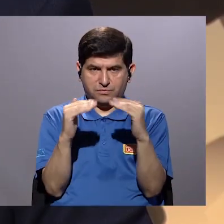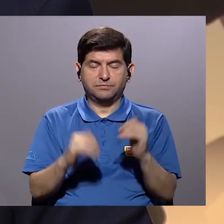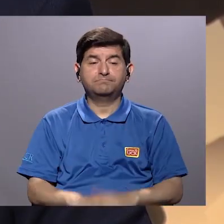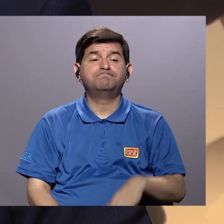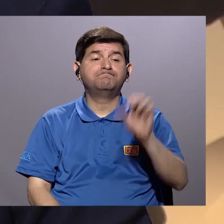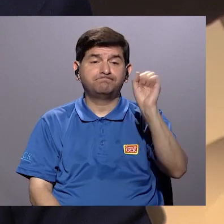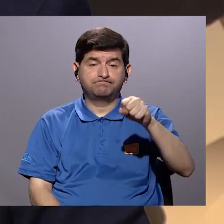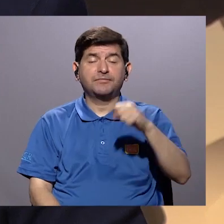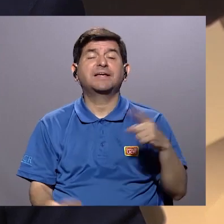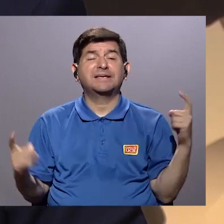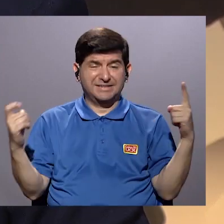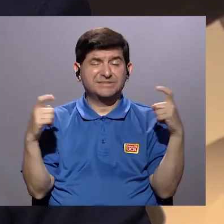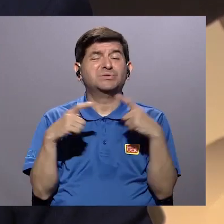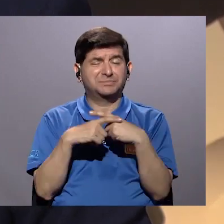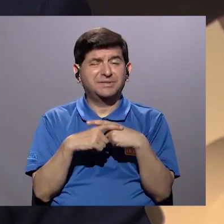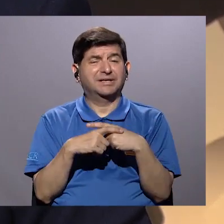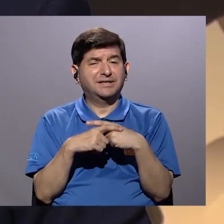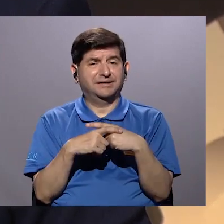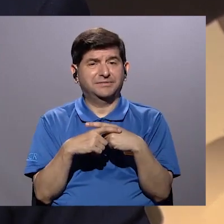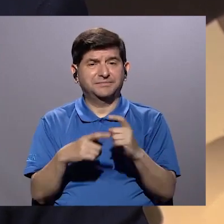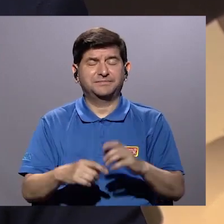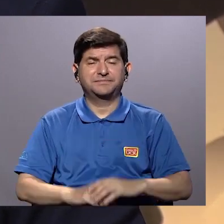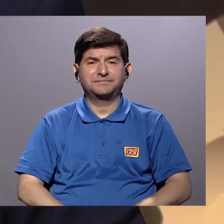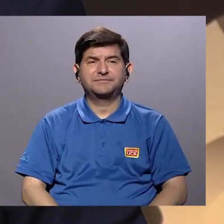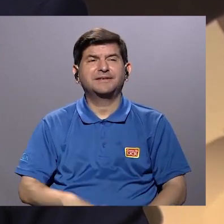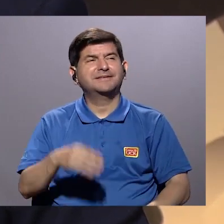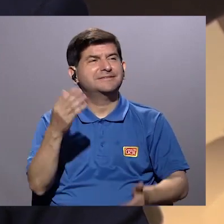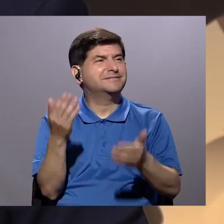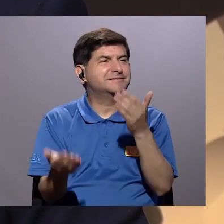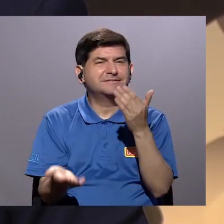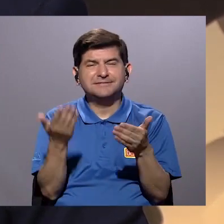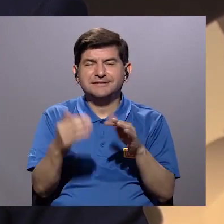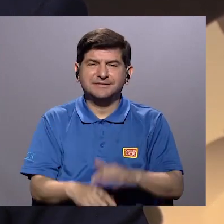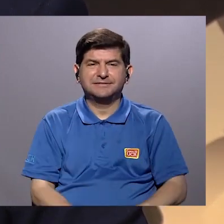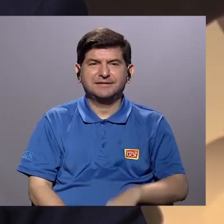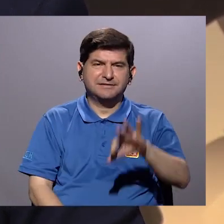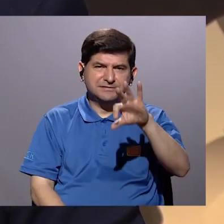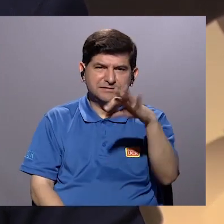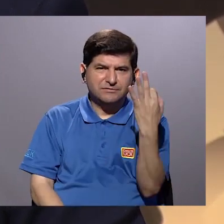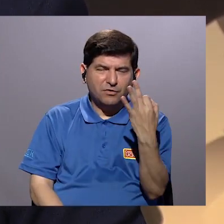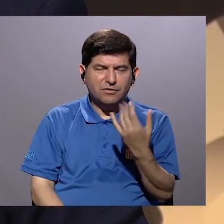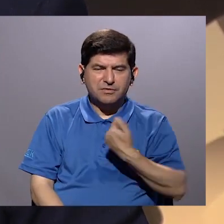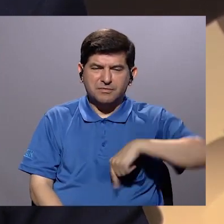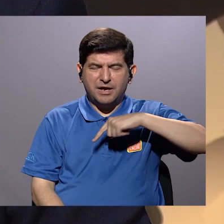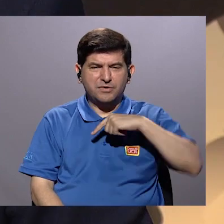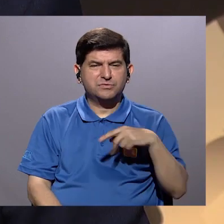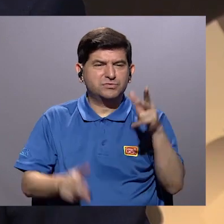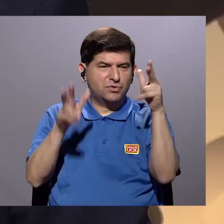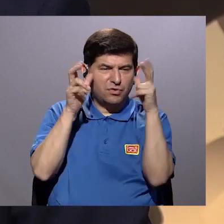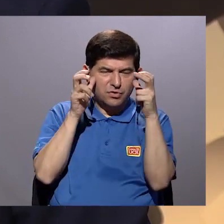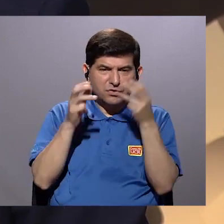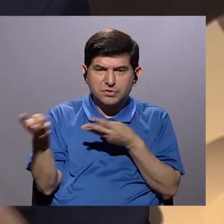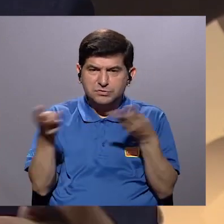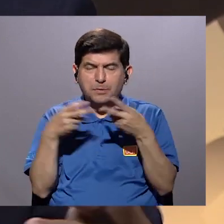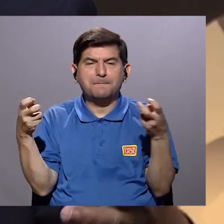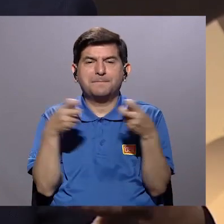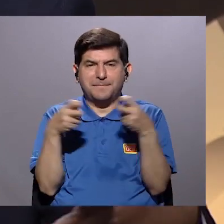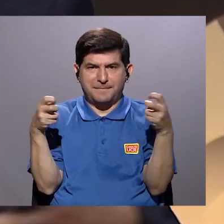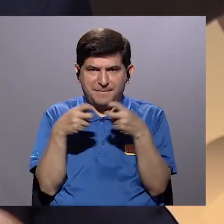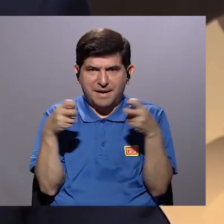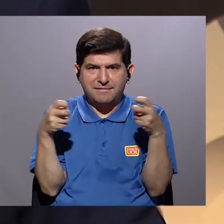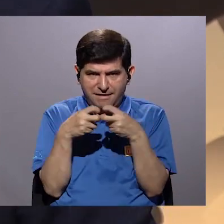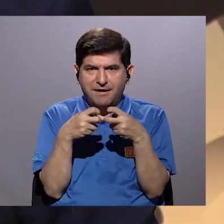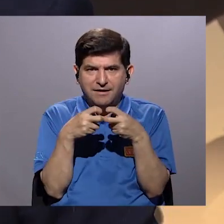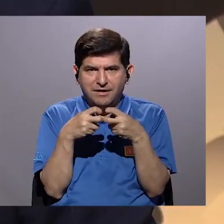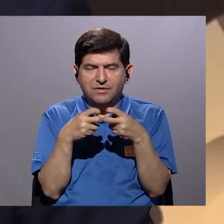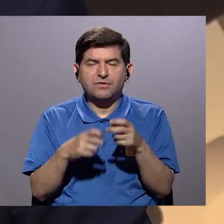y es complicado, ¿verdad? Sí. Tal vez en la forma en que percibimos el mercado eléctrico y la forma en